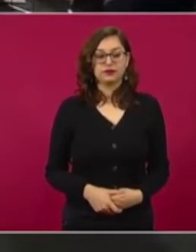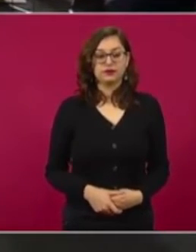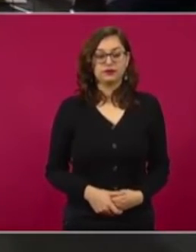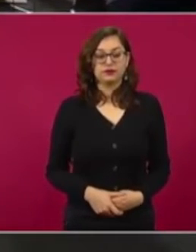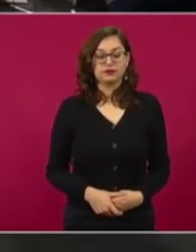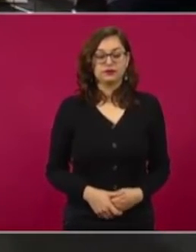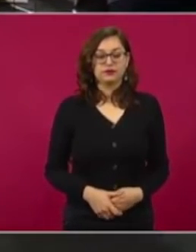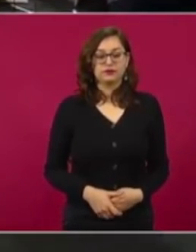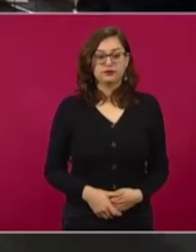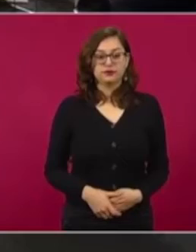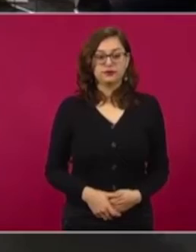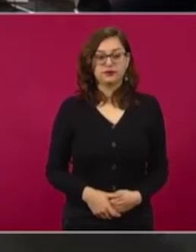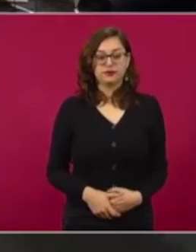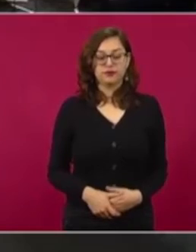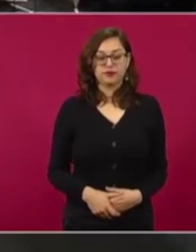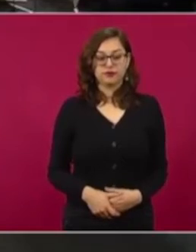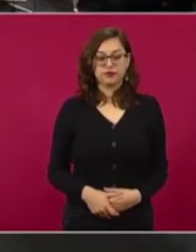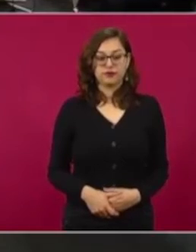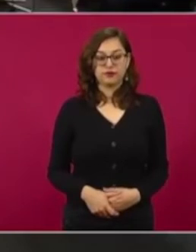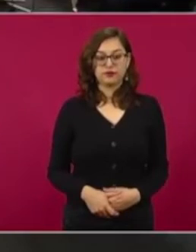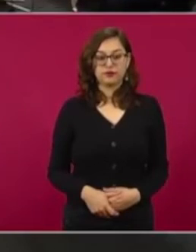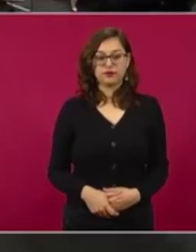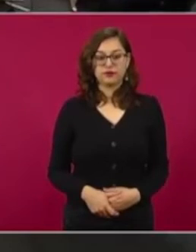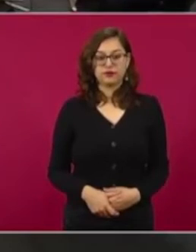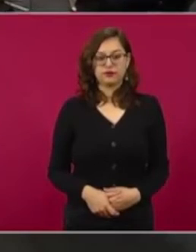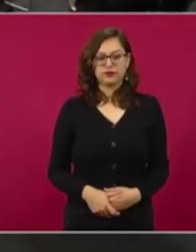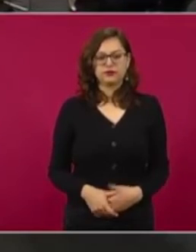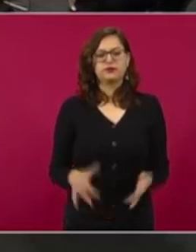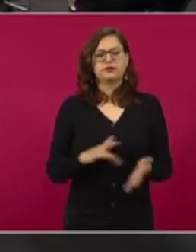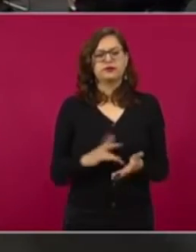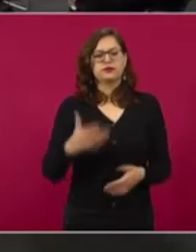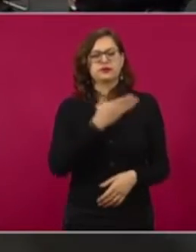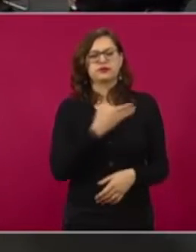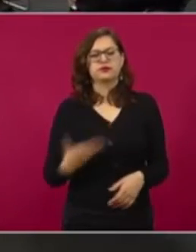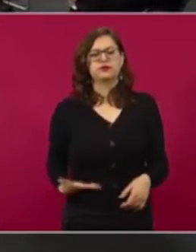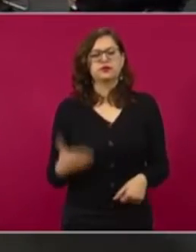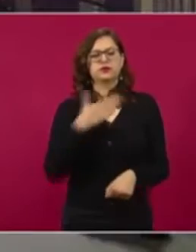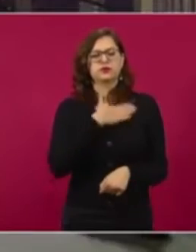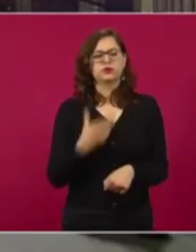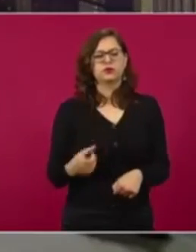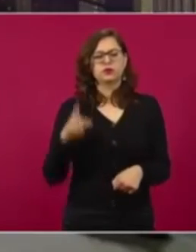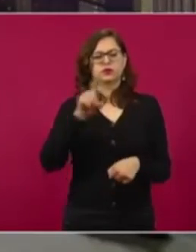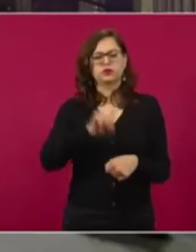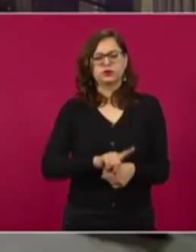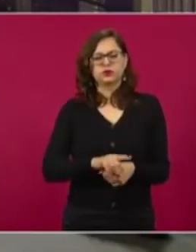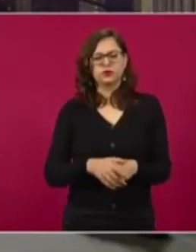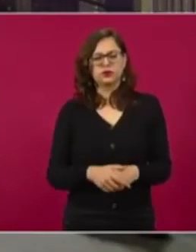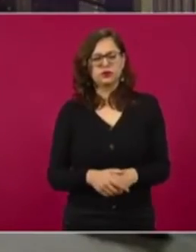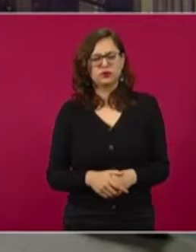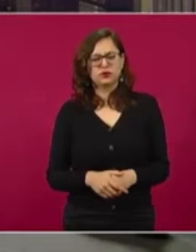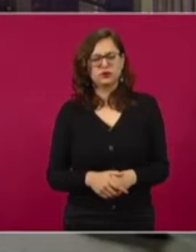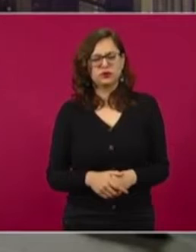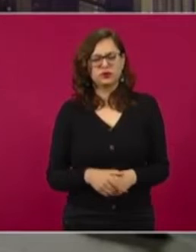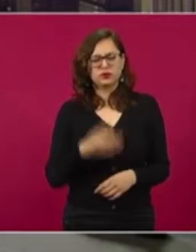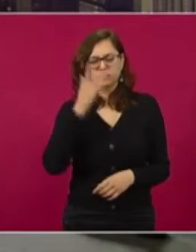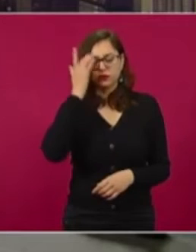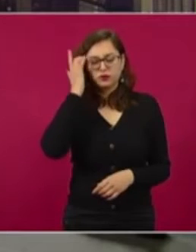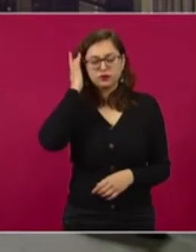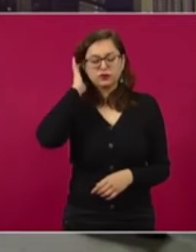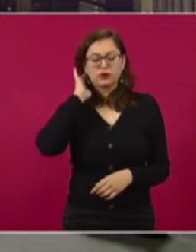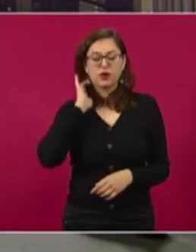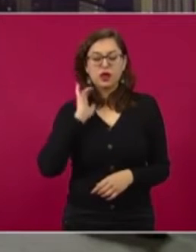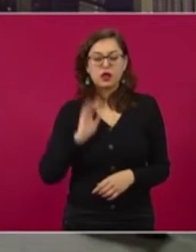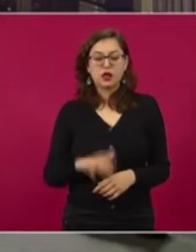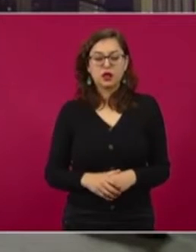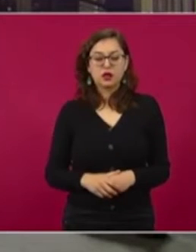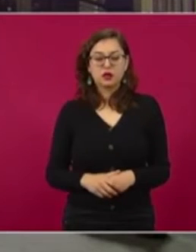Es el 4, vamos, los 4. Gracias, presidente. Buenos días. Preguntarle por un lado de esta compra de la refinería, ¿qué va a